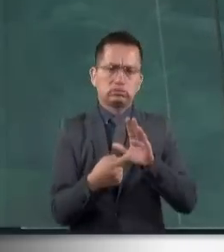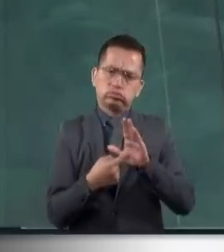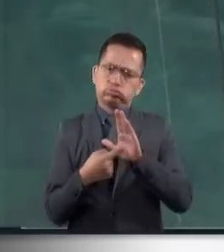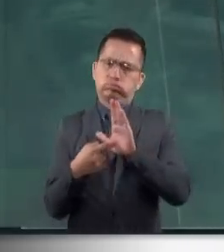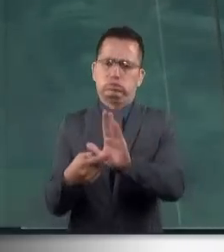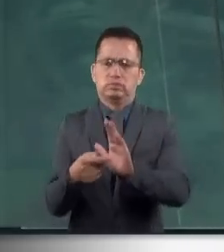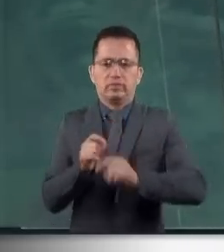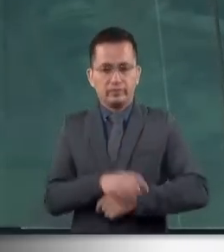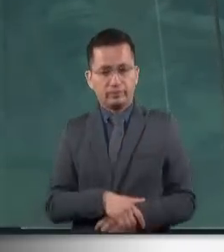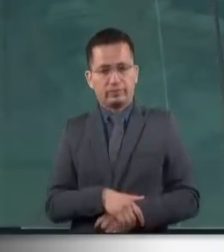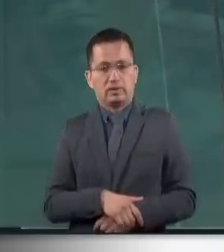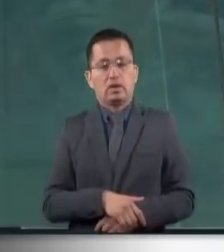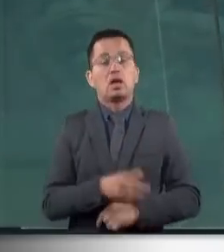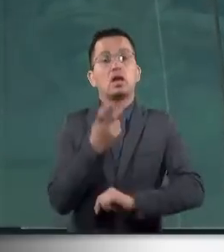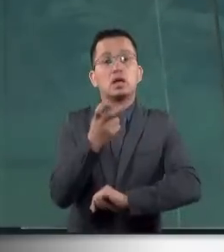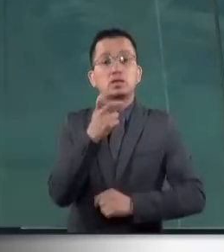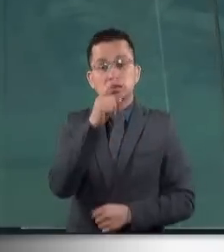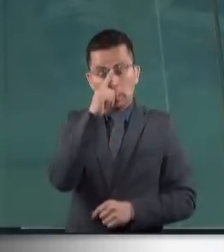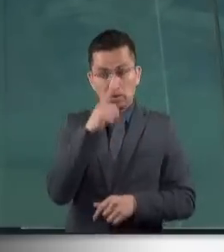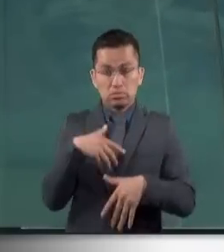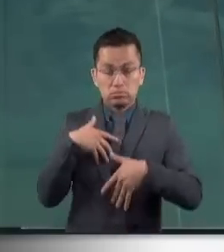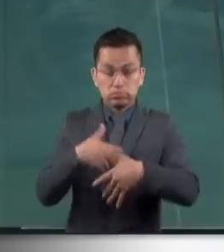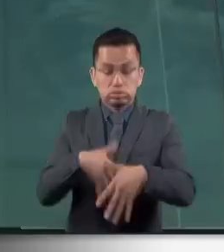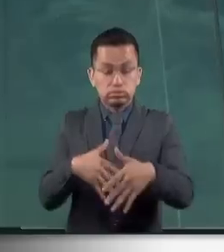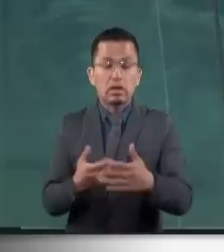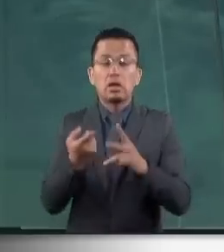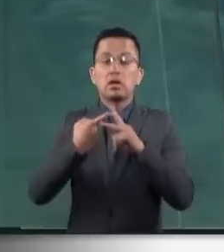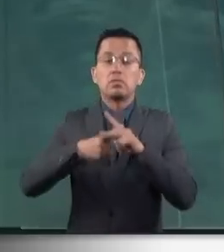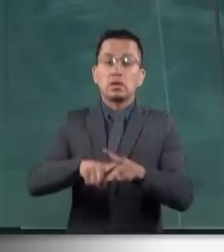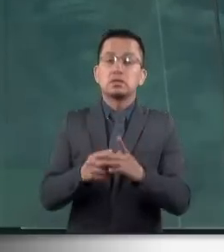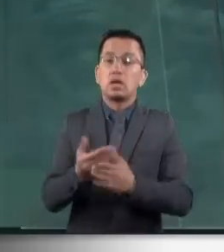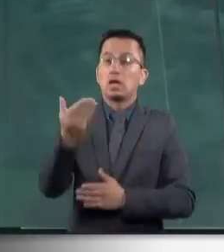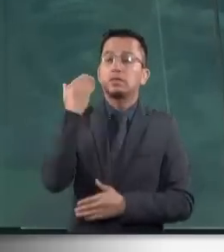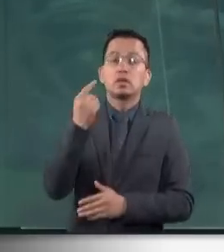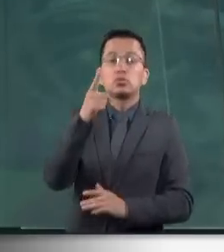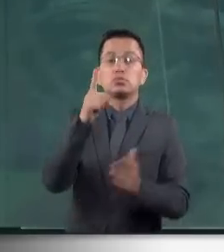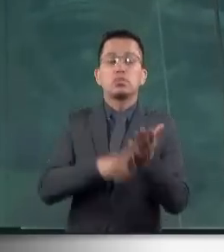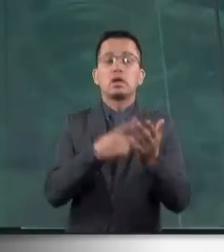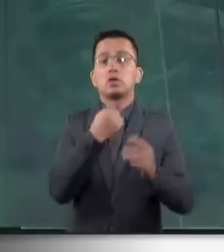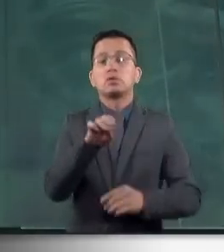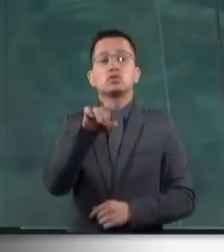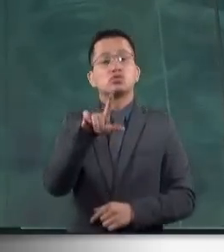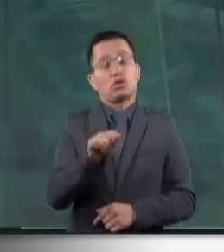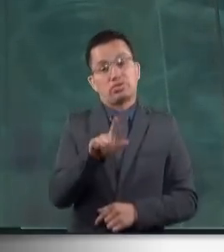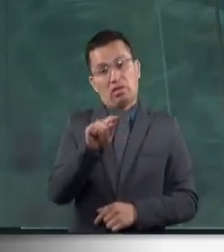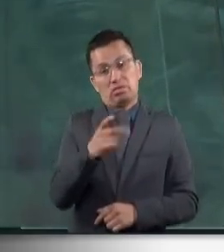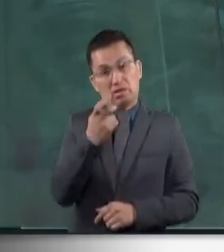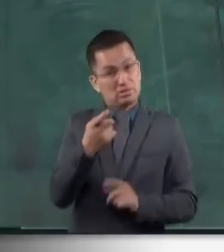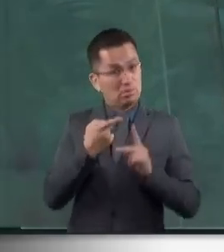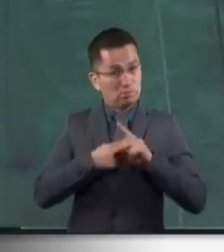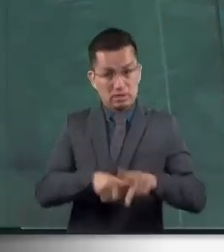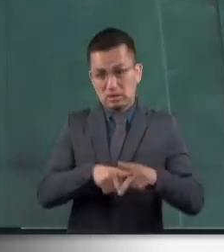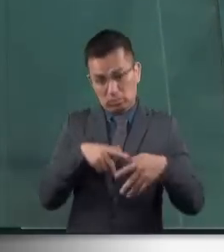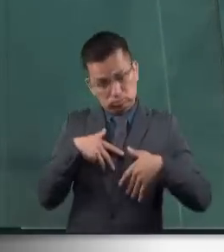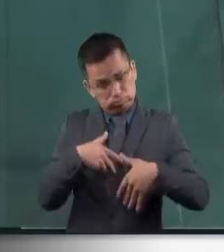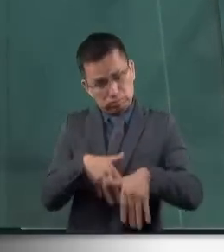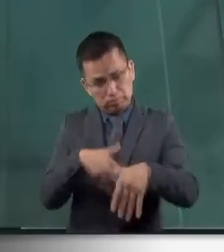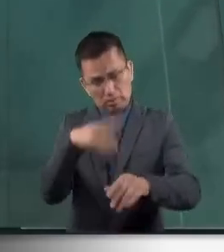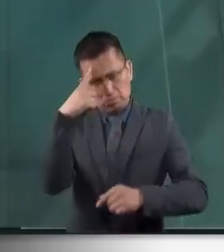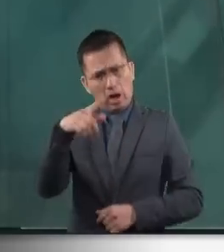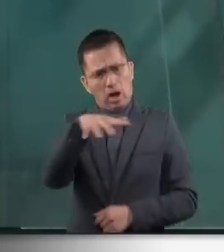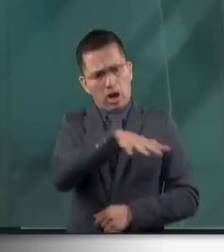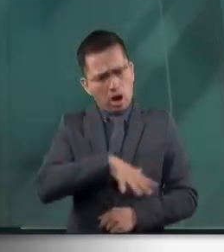géneros. Esta marcha se conmemora desde 1970 y tiene el objetivo de garantizar los derechos y las libertades de esta